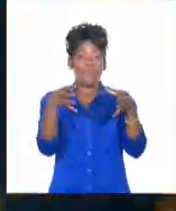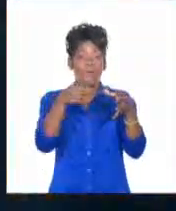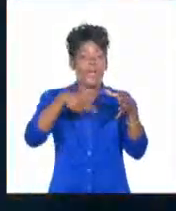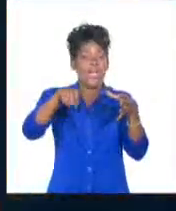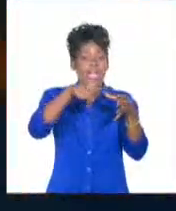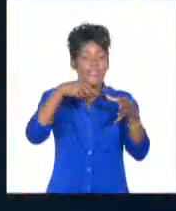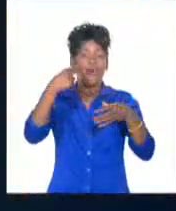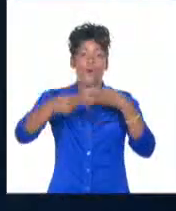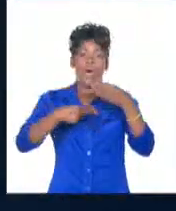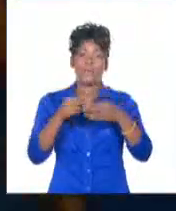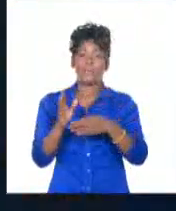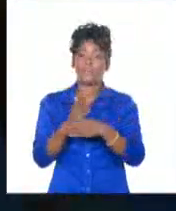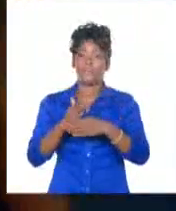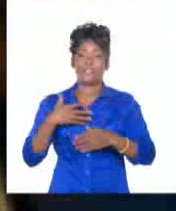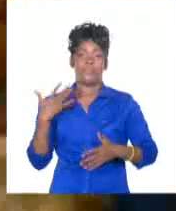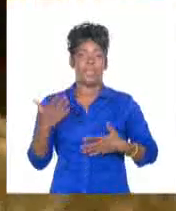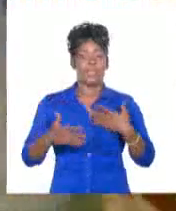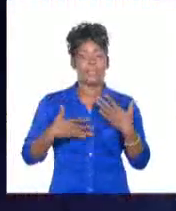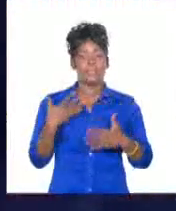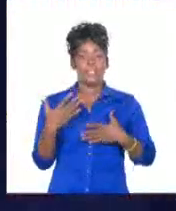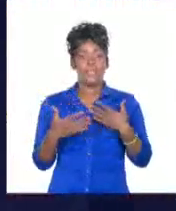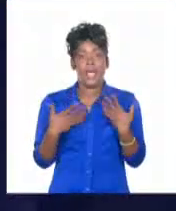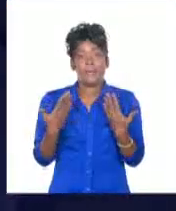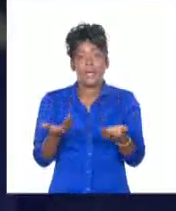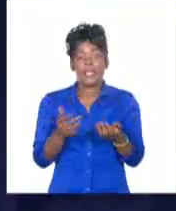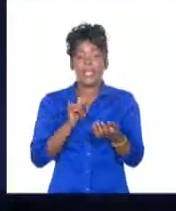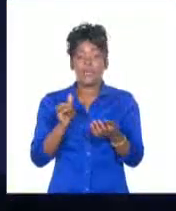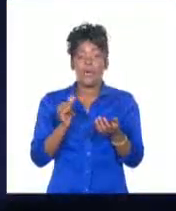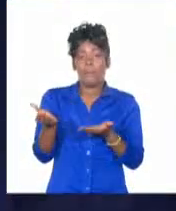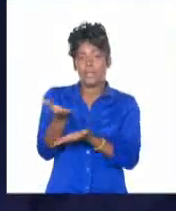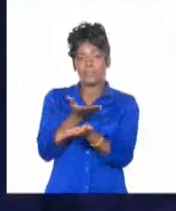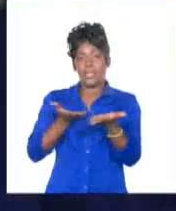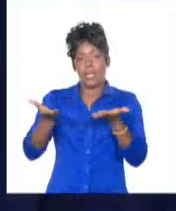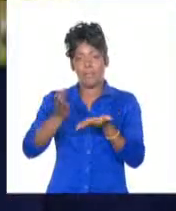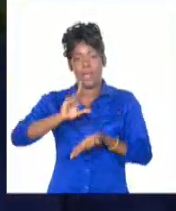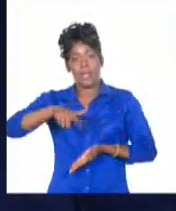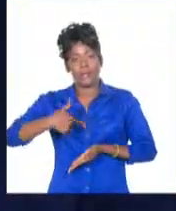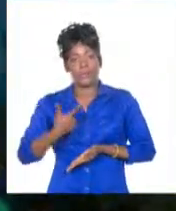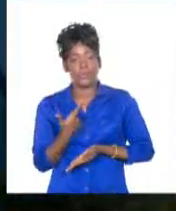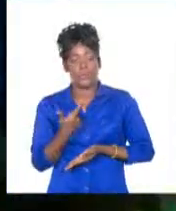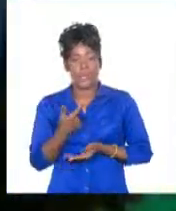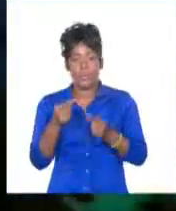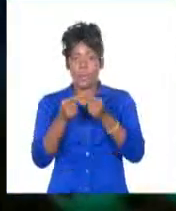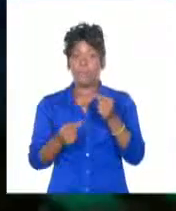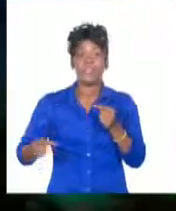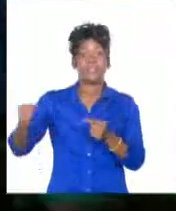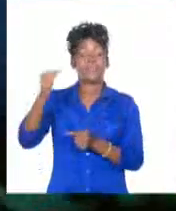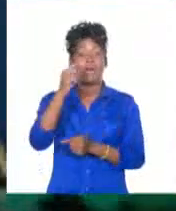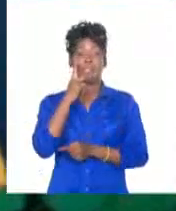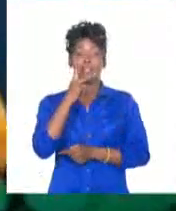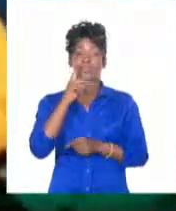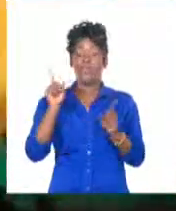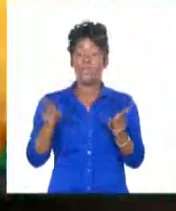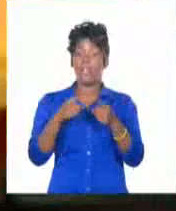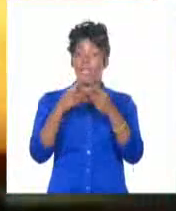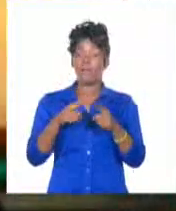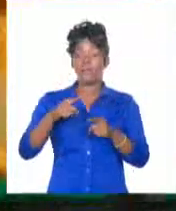el propósito de defender distintos géneros y principalmente la música cubana, pero siempre sobre una base